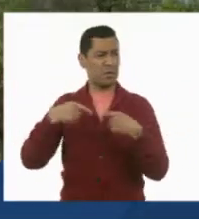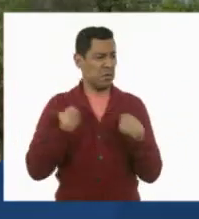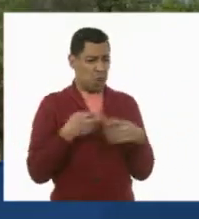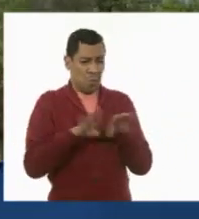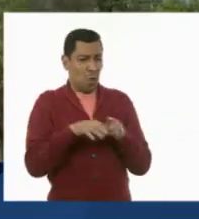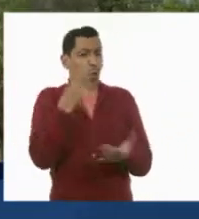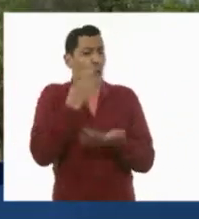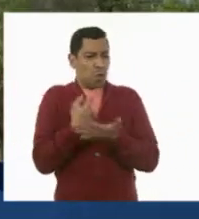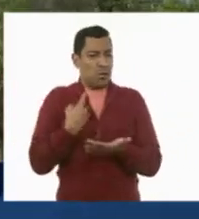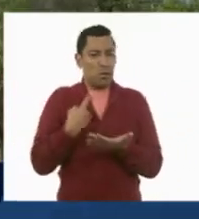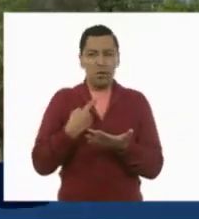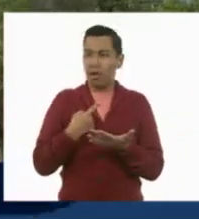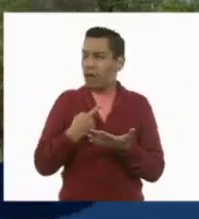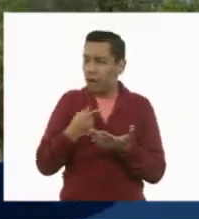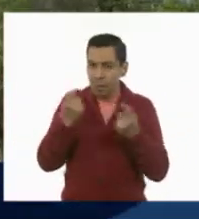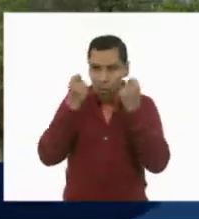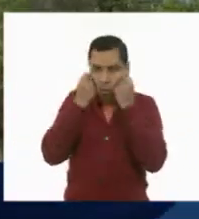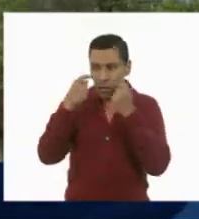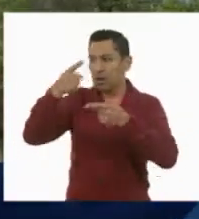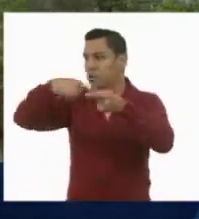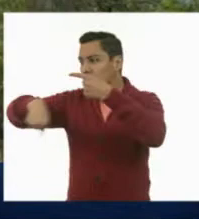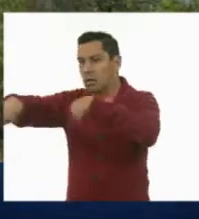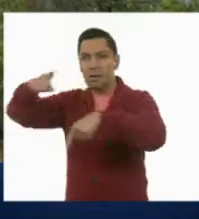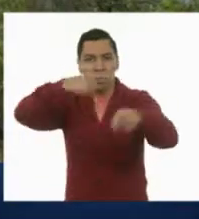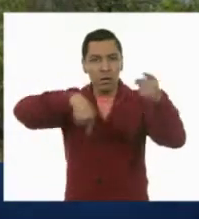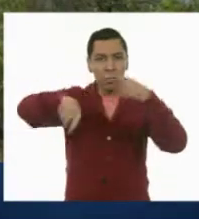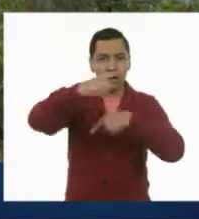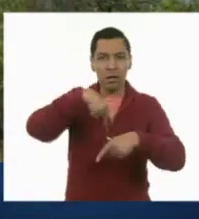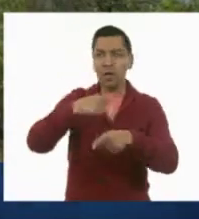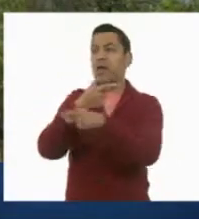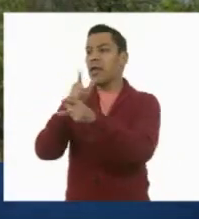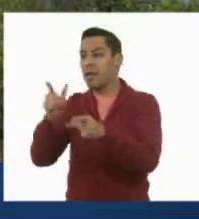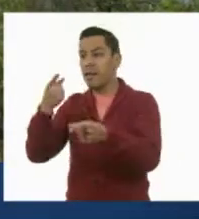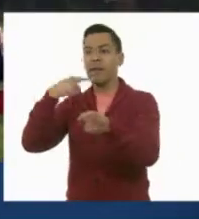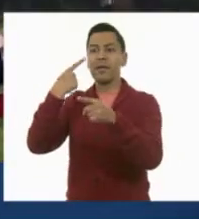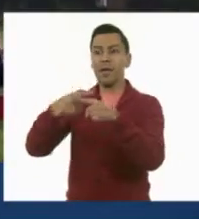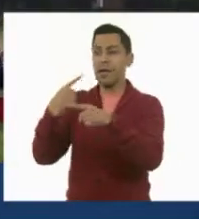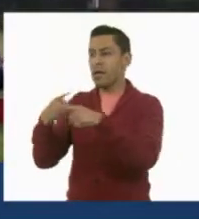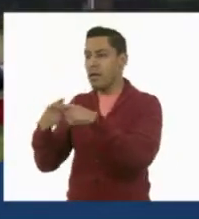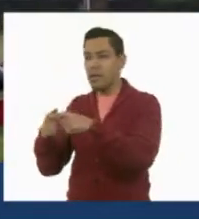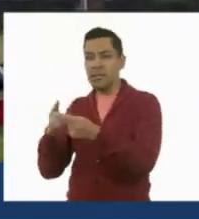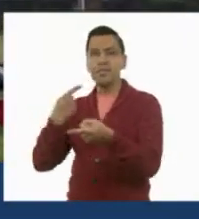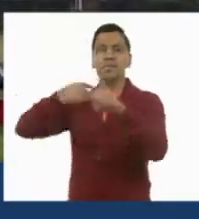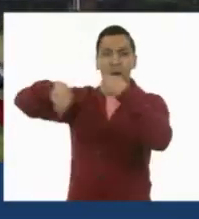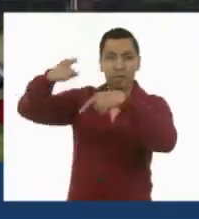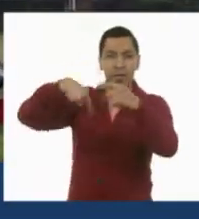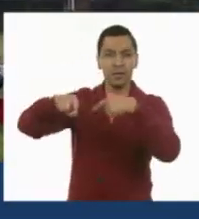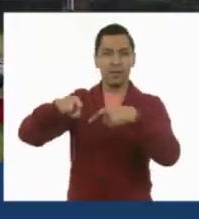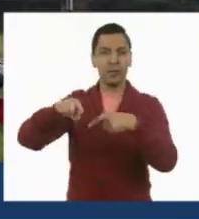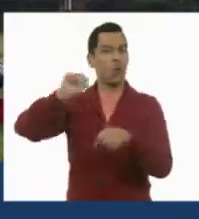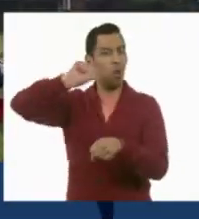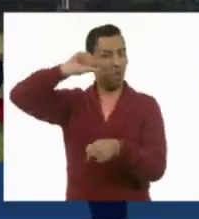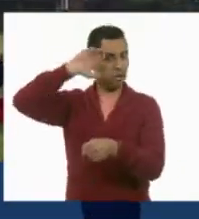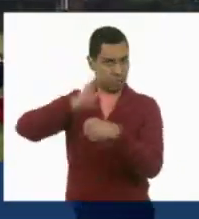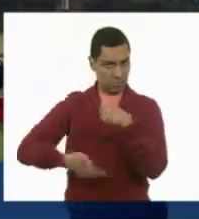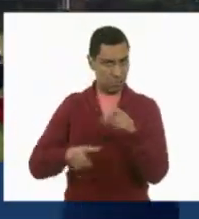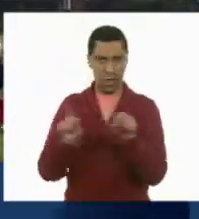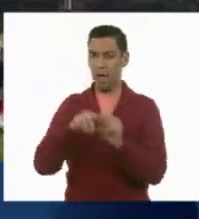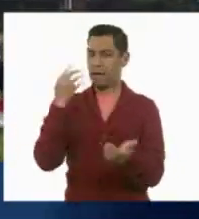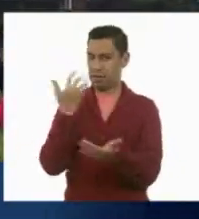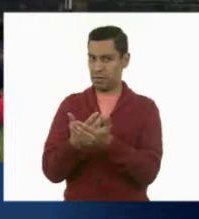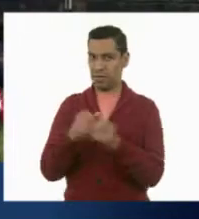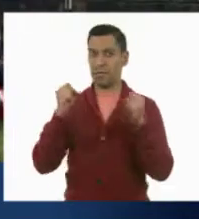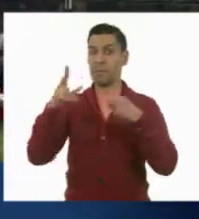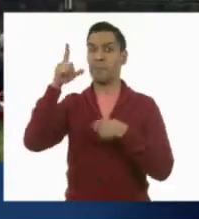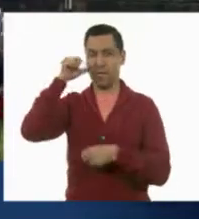nos tenemos que coordinar para ver que alguien siempre esté libre. Pero bueno, está bien, es todo por hoy. Vámonos a descansar. Nos